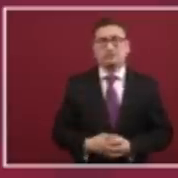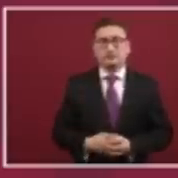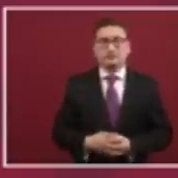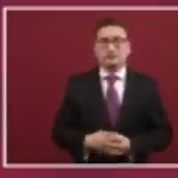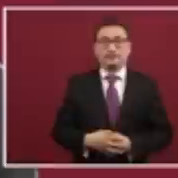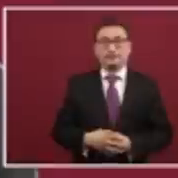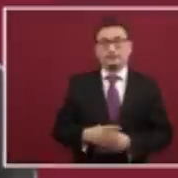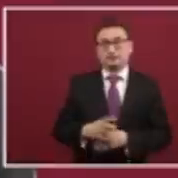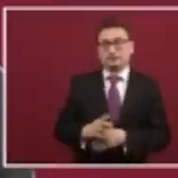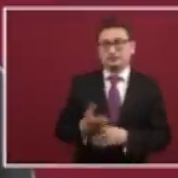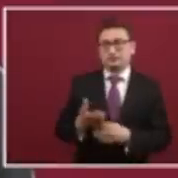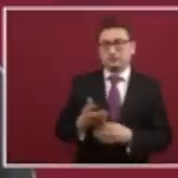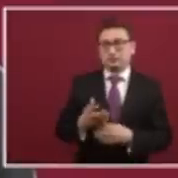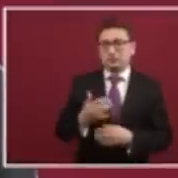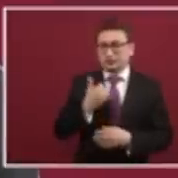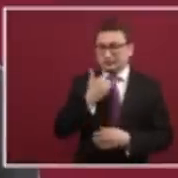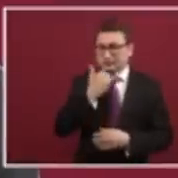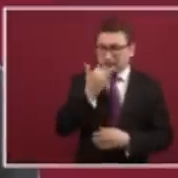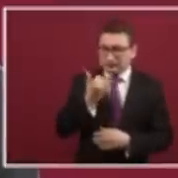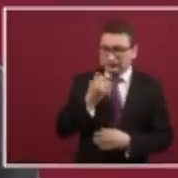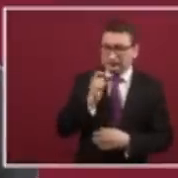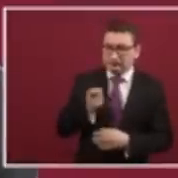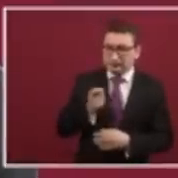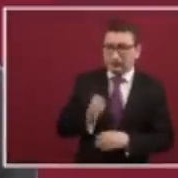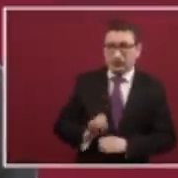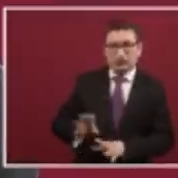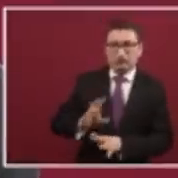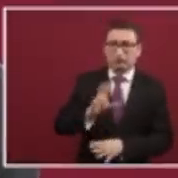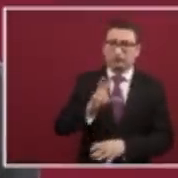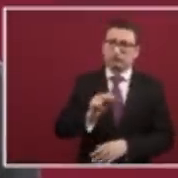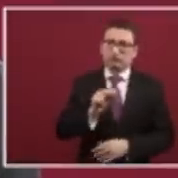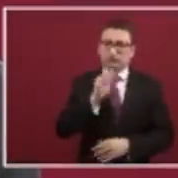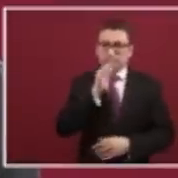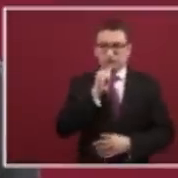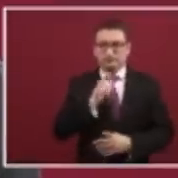pasar este asunto.